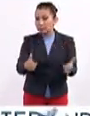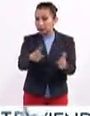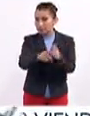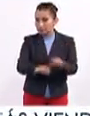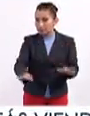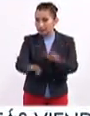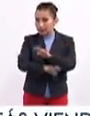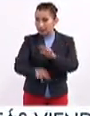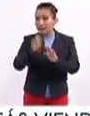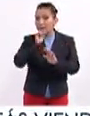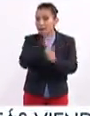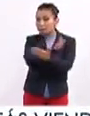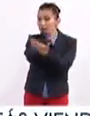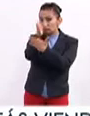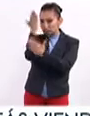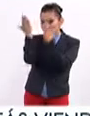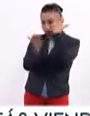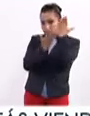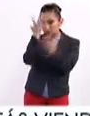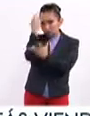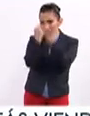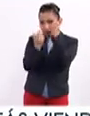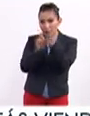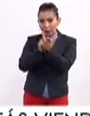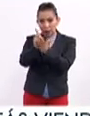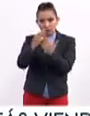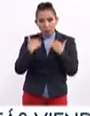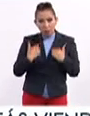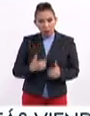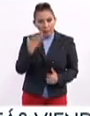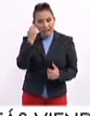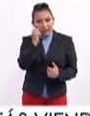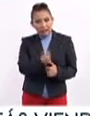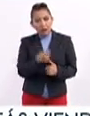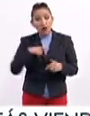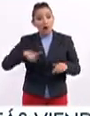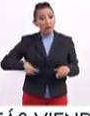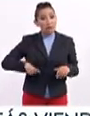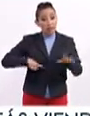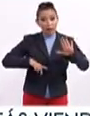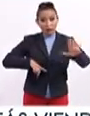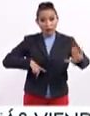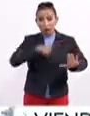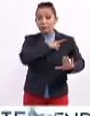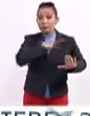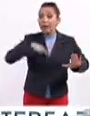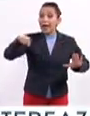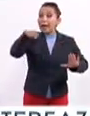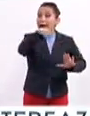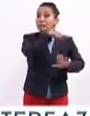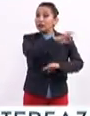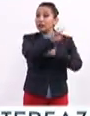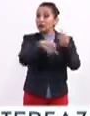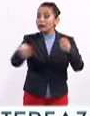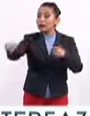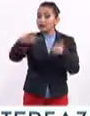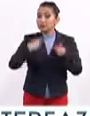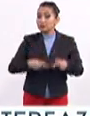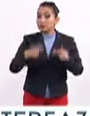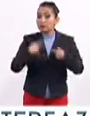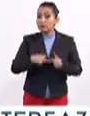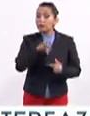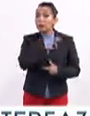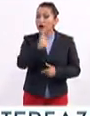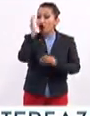así como al acceso a la educación y formación en materia de derechos humanos. Los gobiernos, por su parte, deben garantizar que toda la ciudadanía